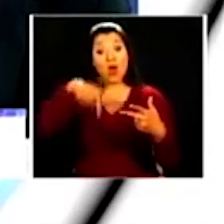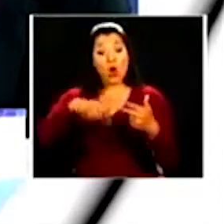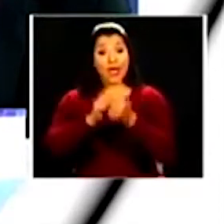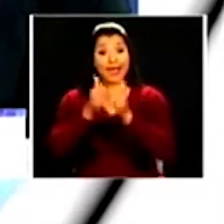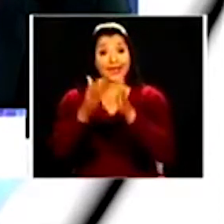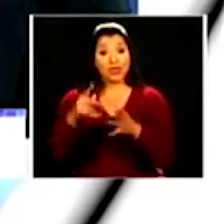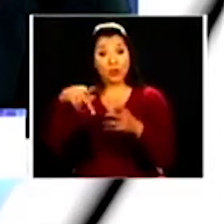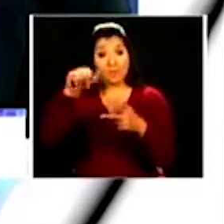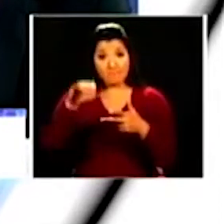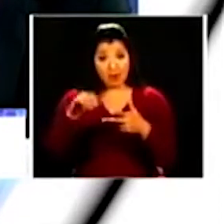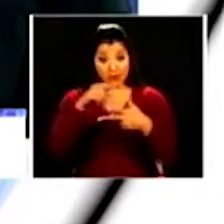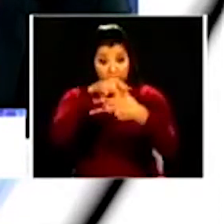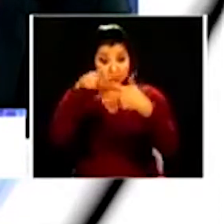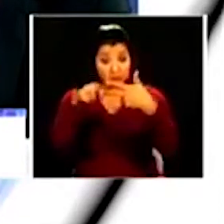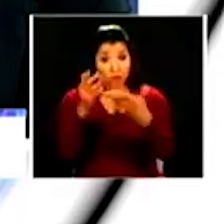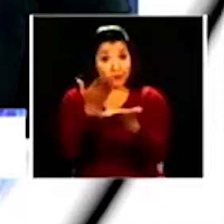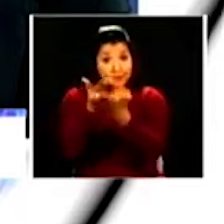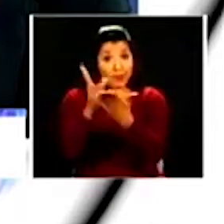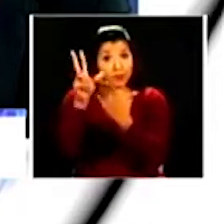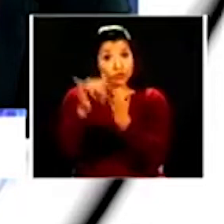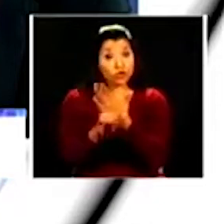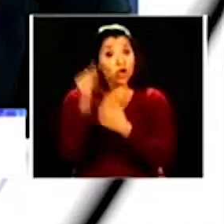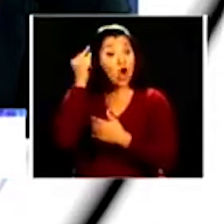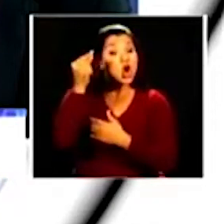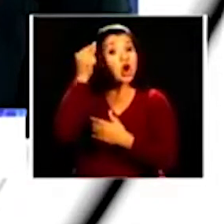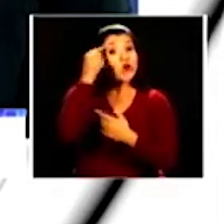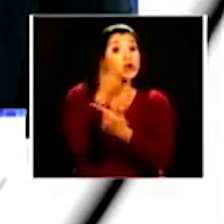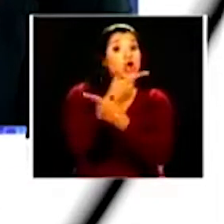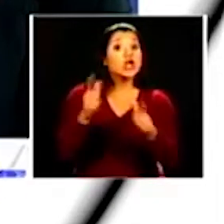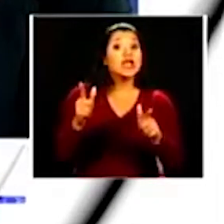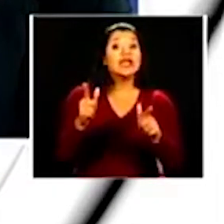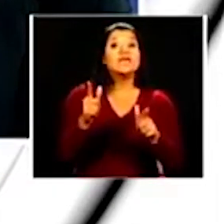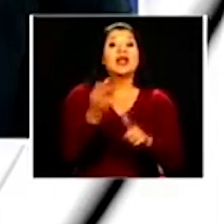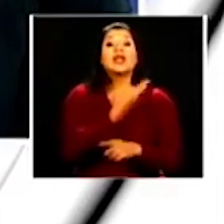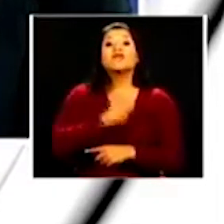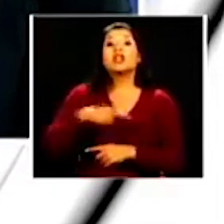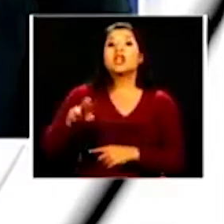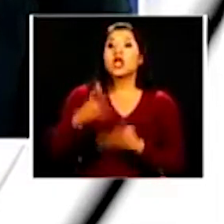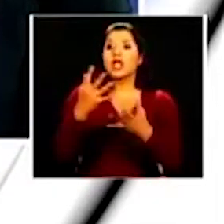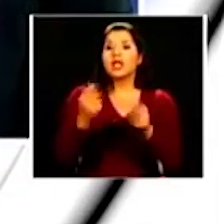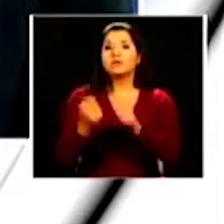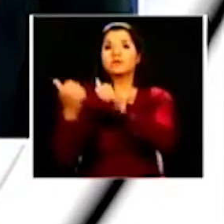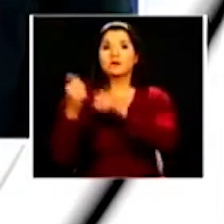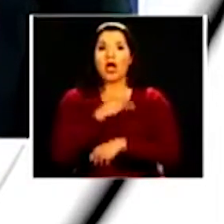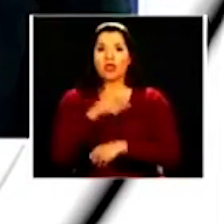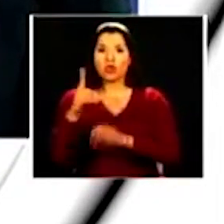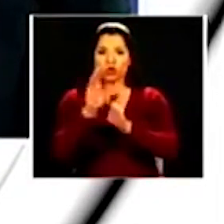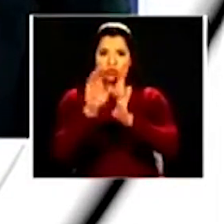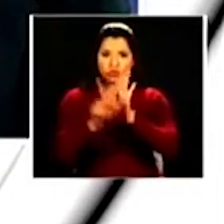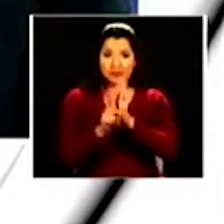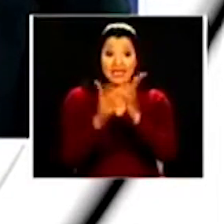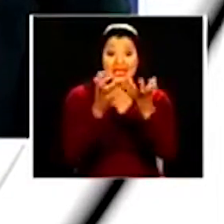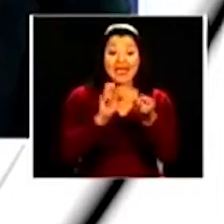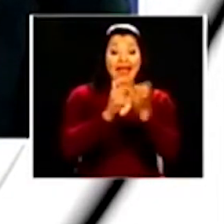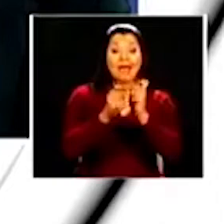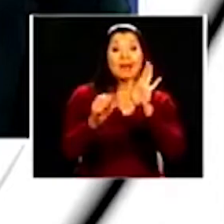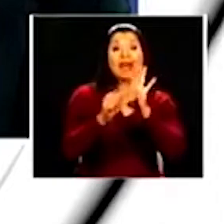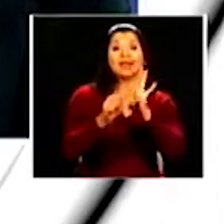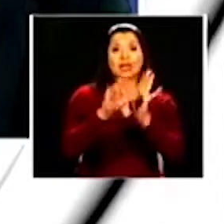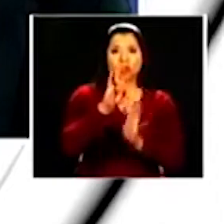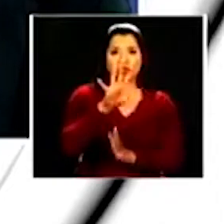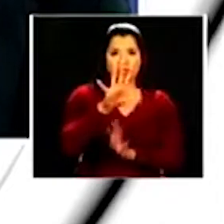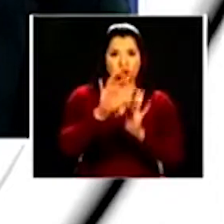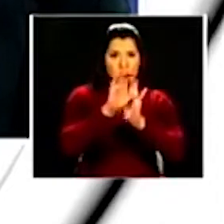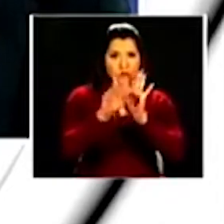Ellos presentaron el proyecto de Estado laico que pretende sacar a Dios de la Constitución y que pretende hacer el cambio en el artículo 75 de la